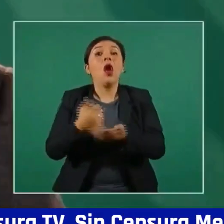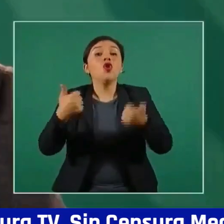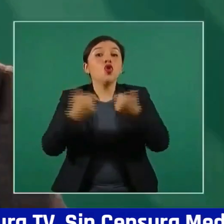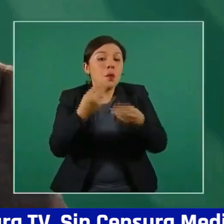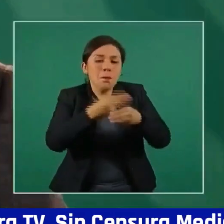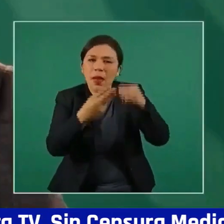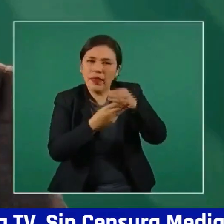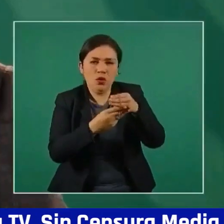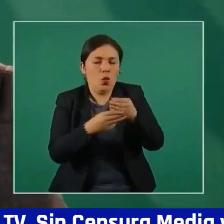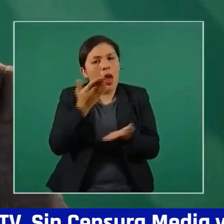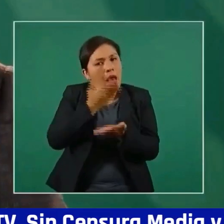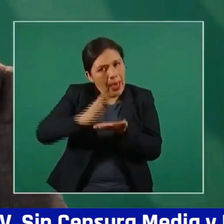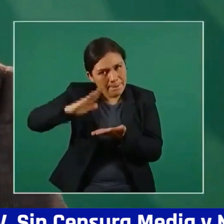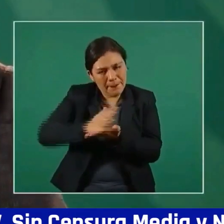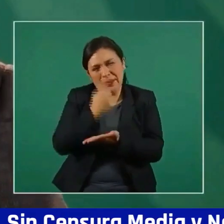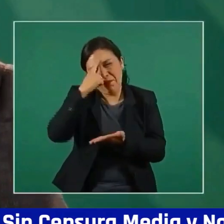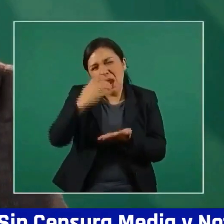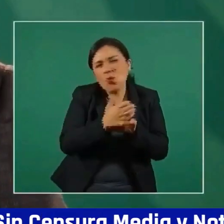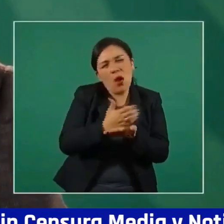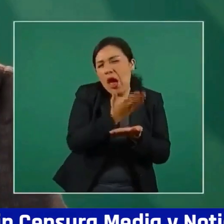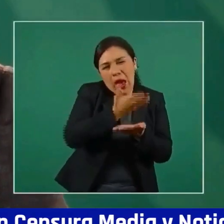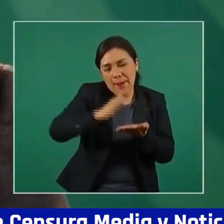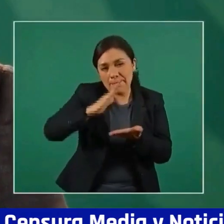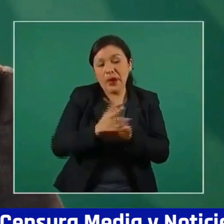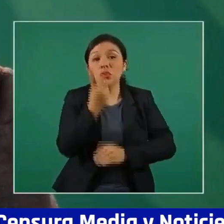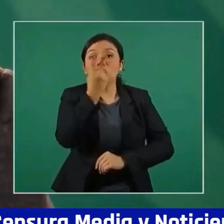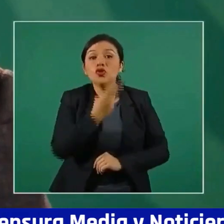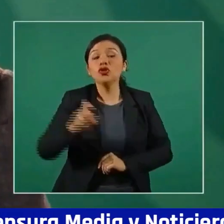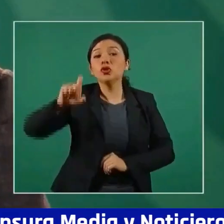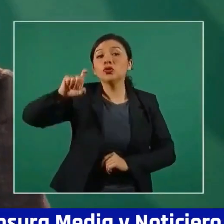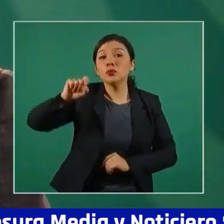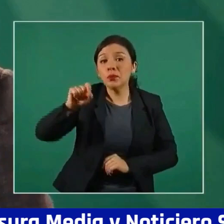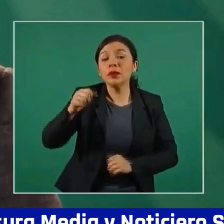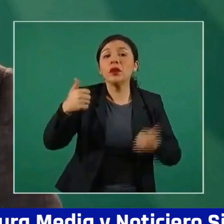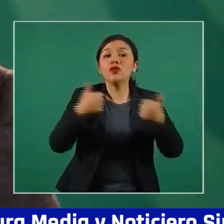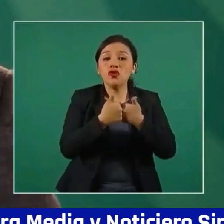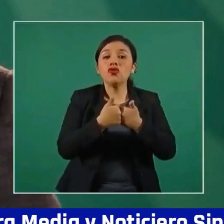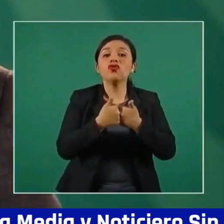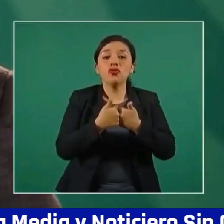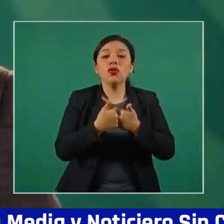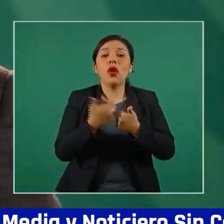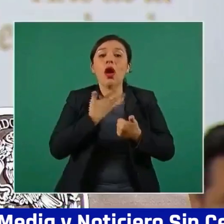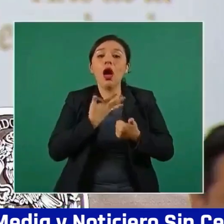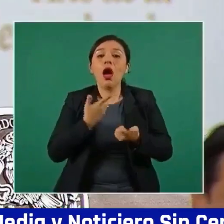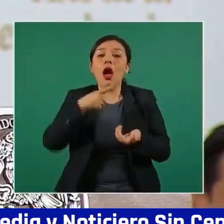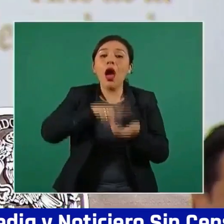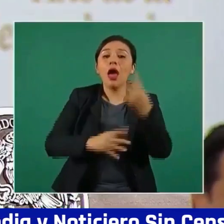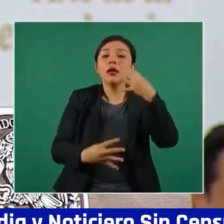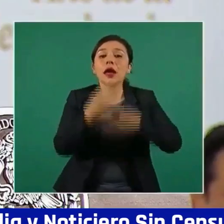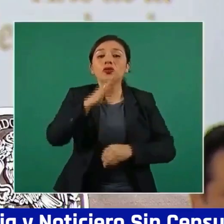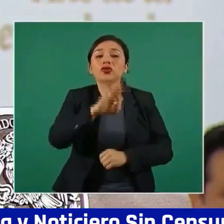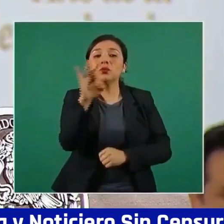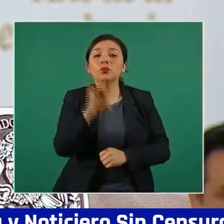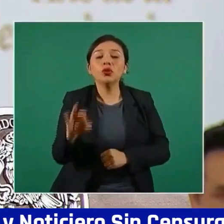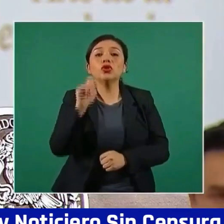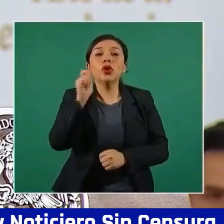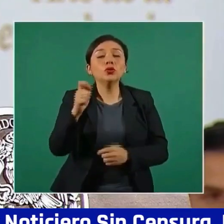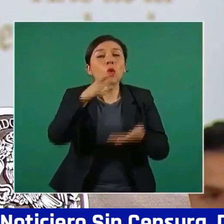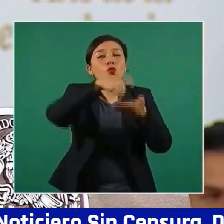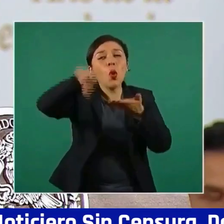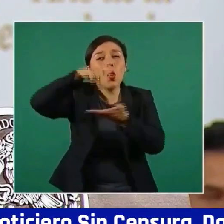insumos para curación, 220 que corresponden al 14% de toda la compra